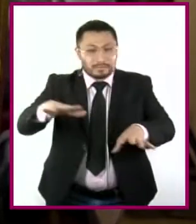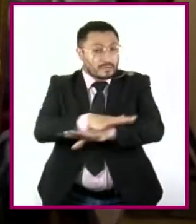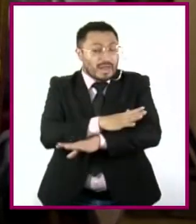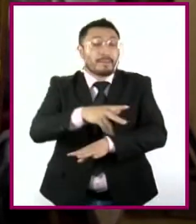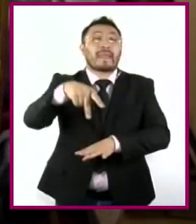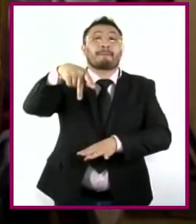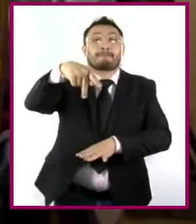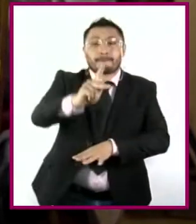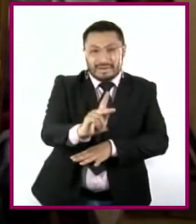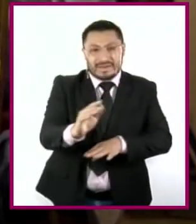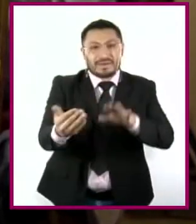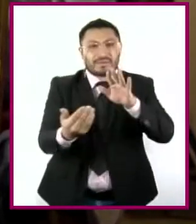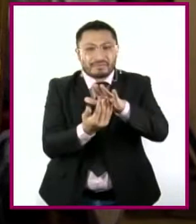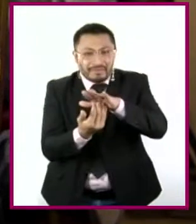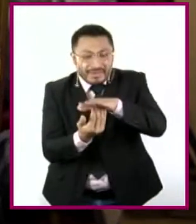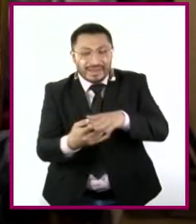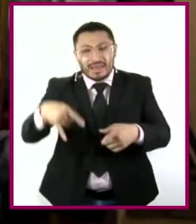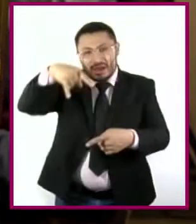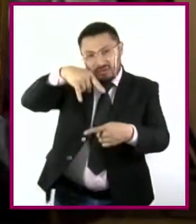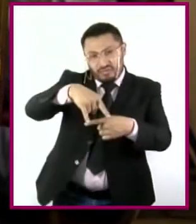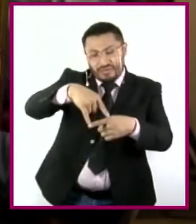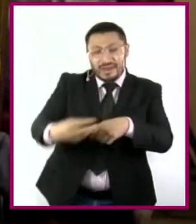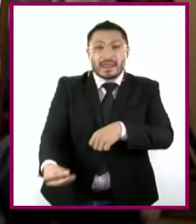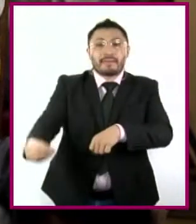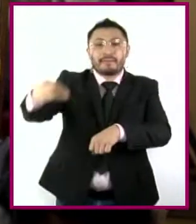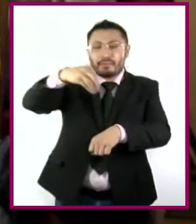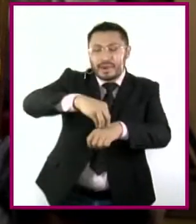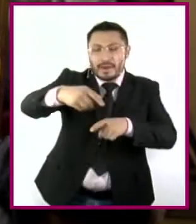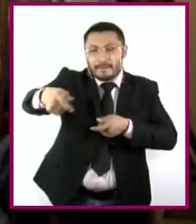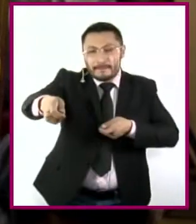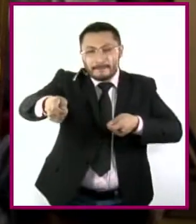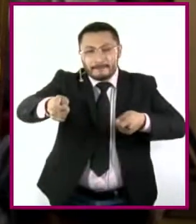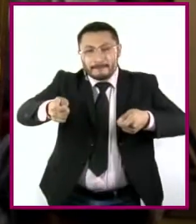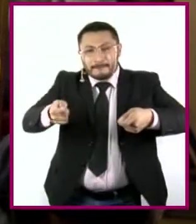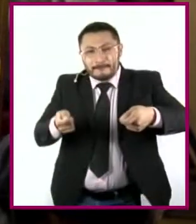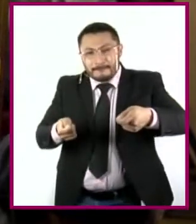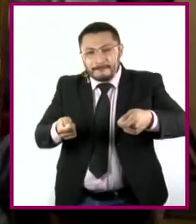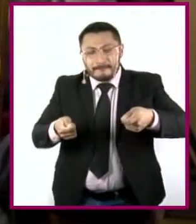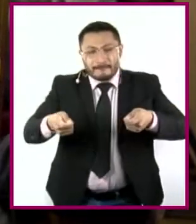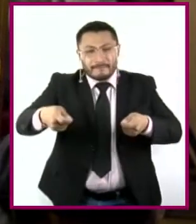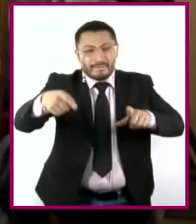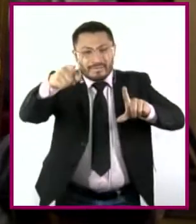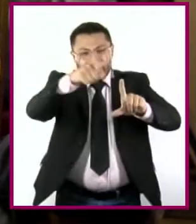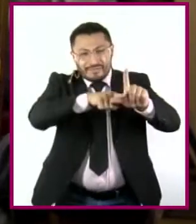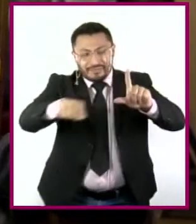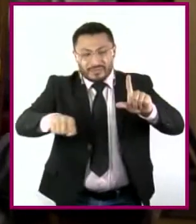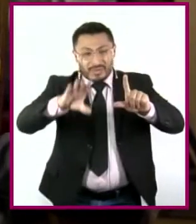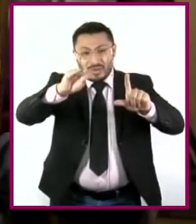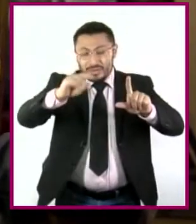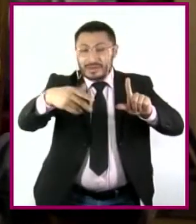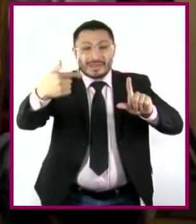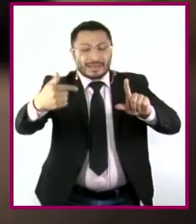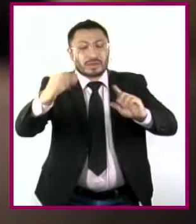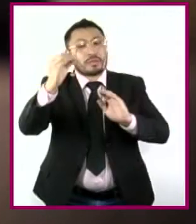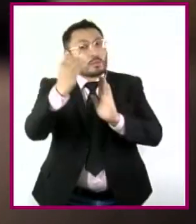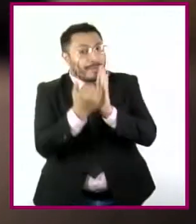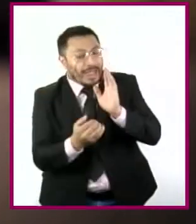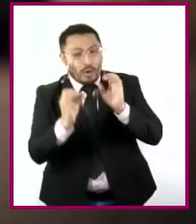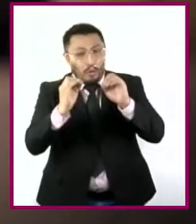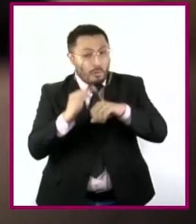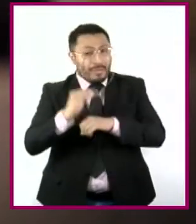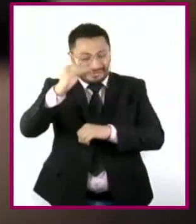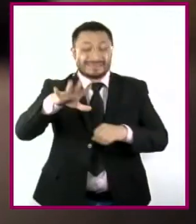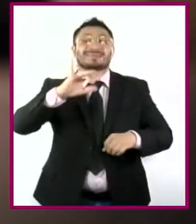Pero si a una mesa cuadrada le aplicamos una rotación de un ángulo que no sea múltiplo de 90, entonces sí cambia.